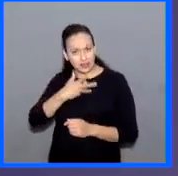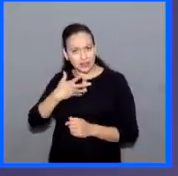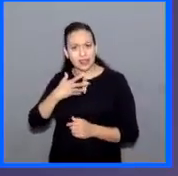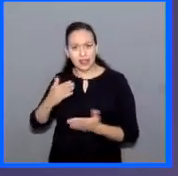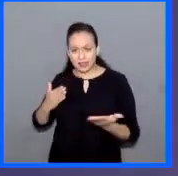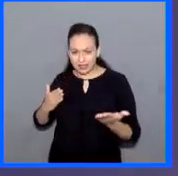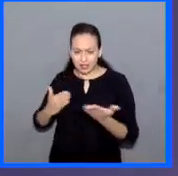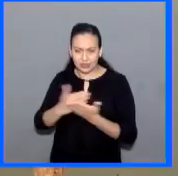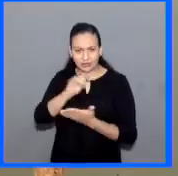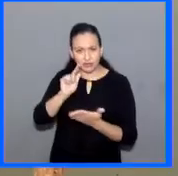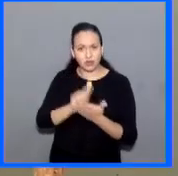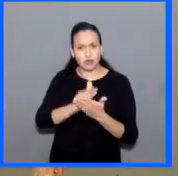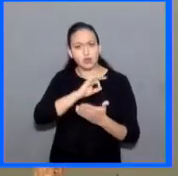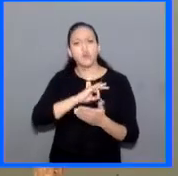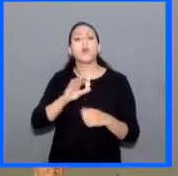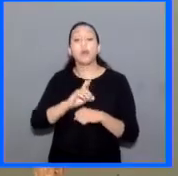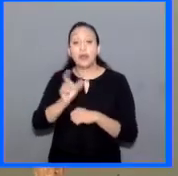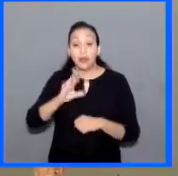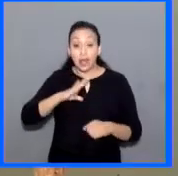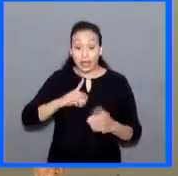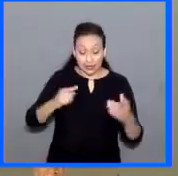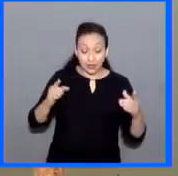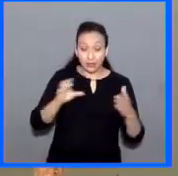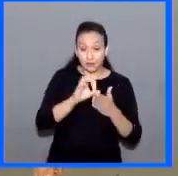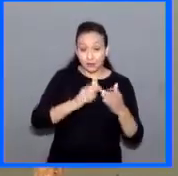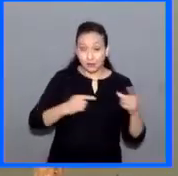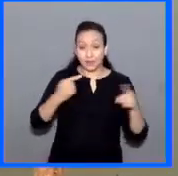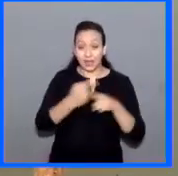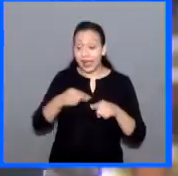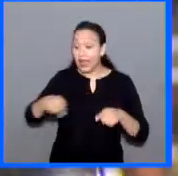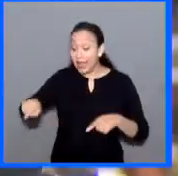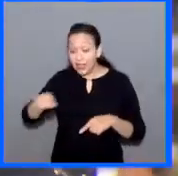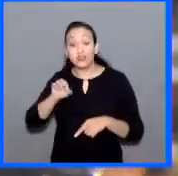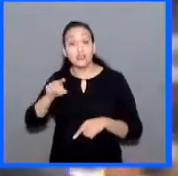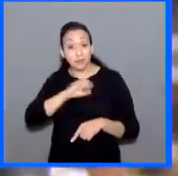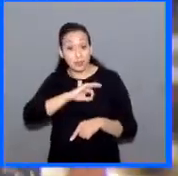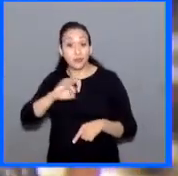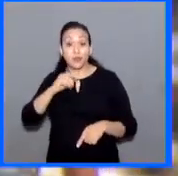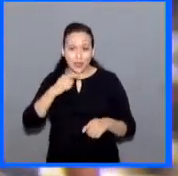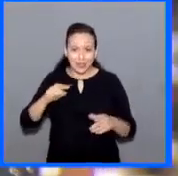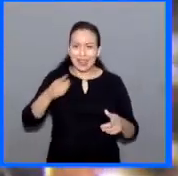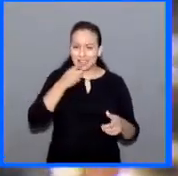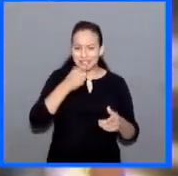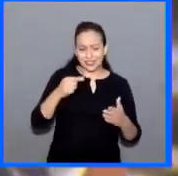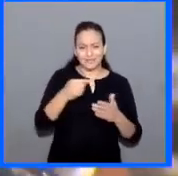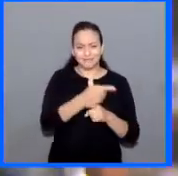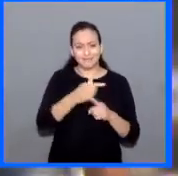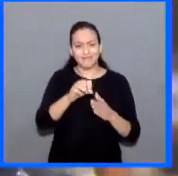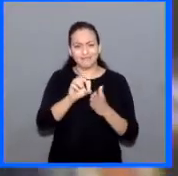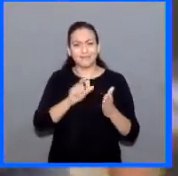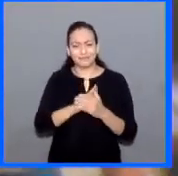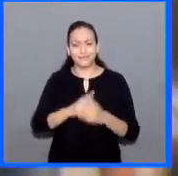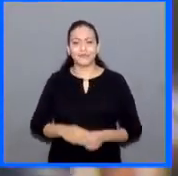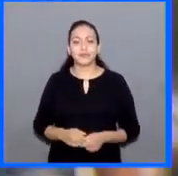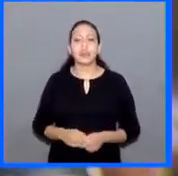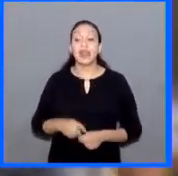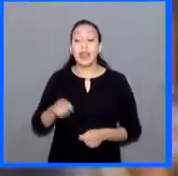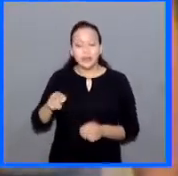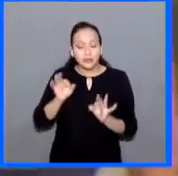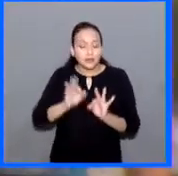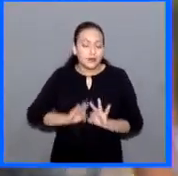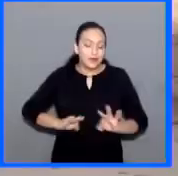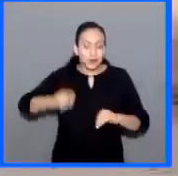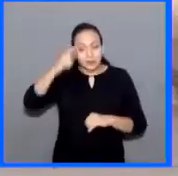controversias constitucionales. El respeto a la libre determinación representa un pilar para la defensa de su identidad y